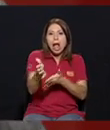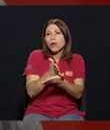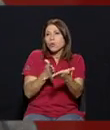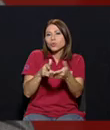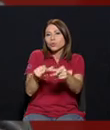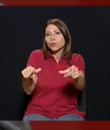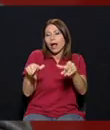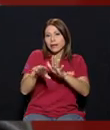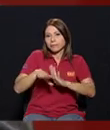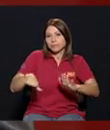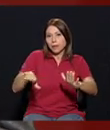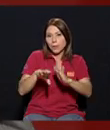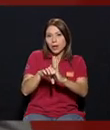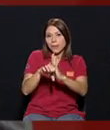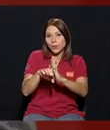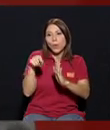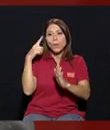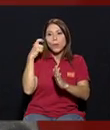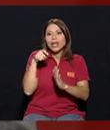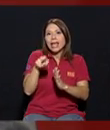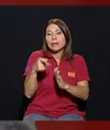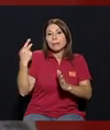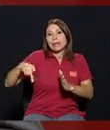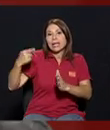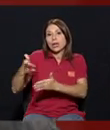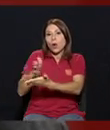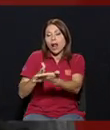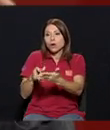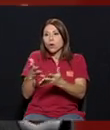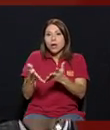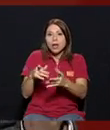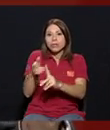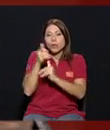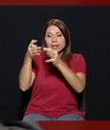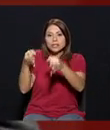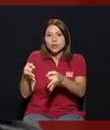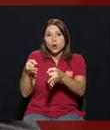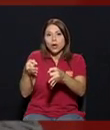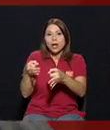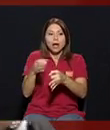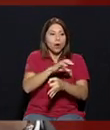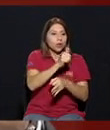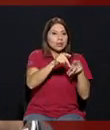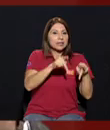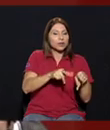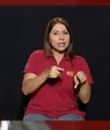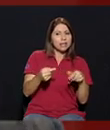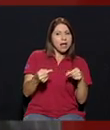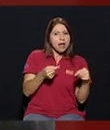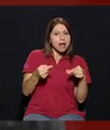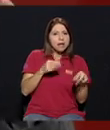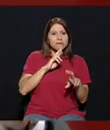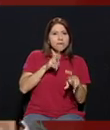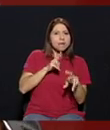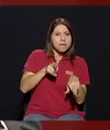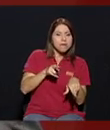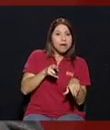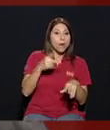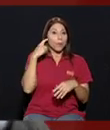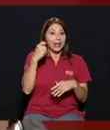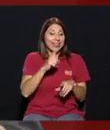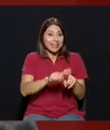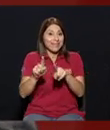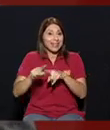una alta propensión a que ocurra un desastre natural, a veces eso genera reacciones, en tanto que hay otro tipo de